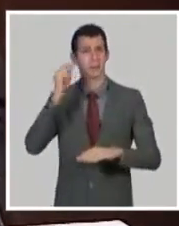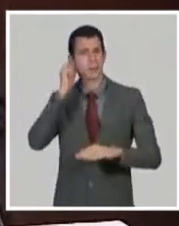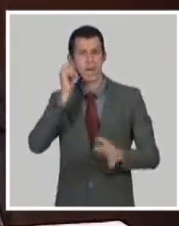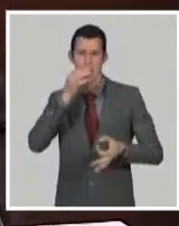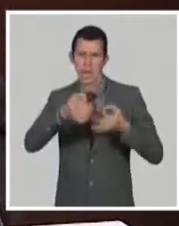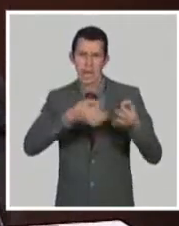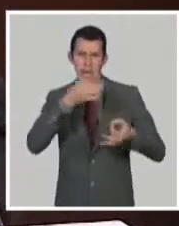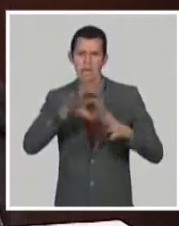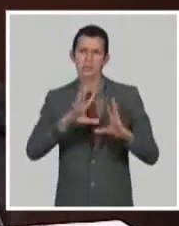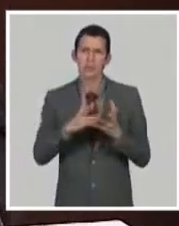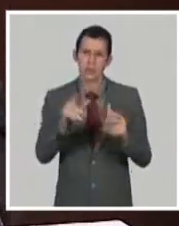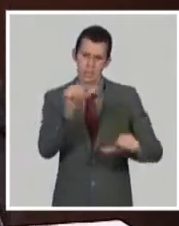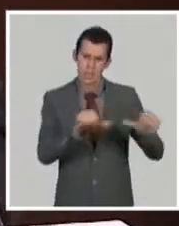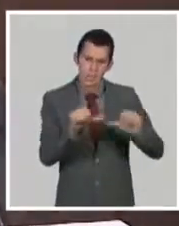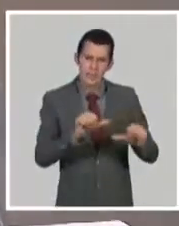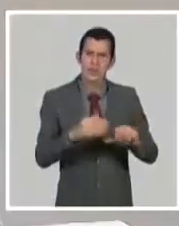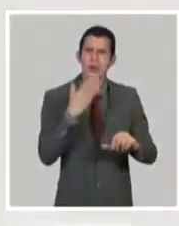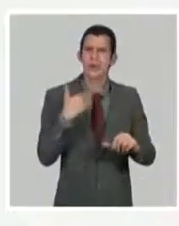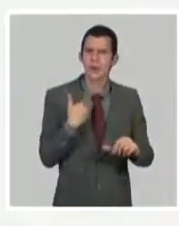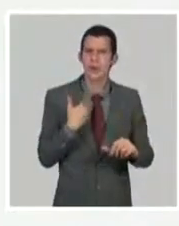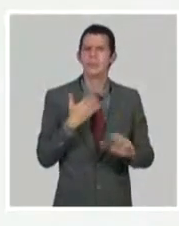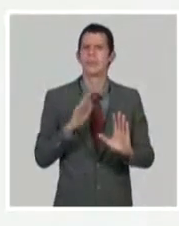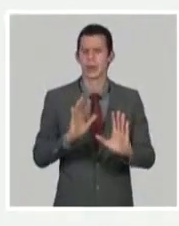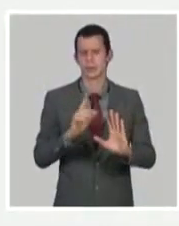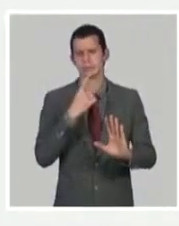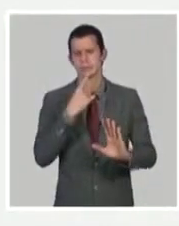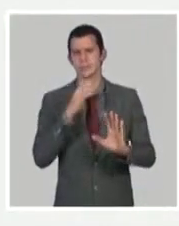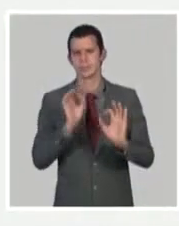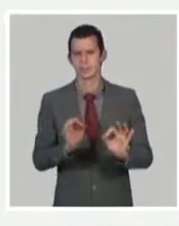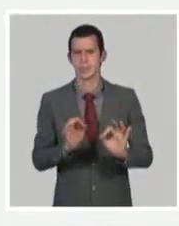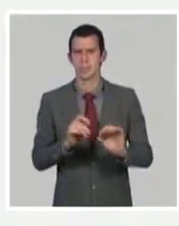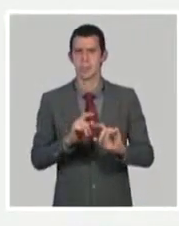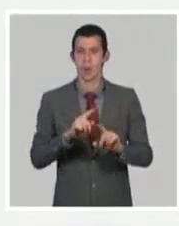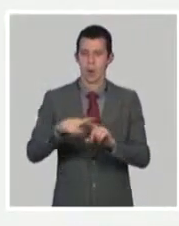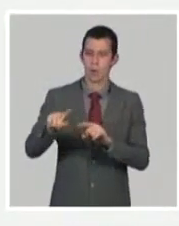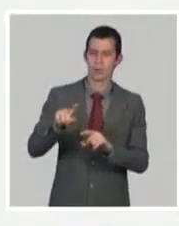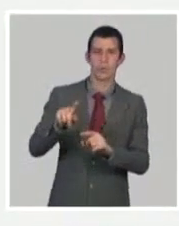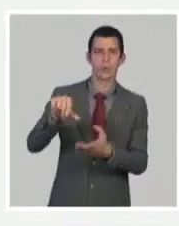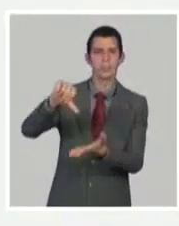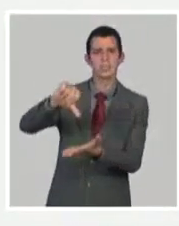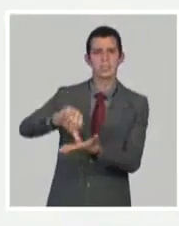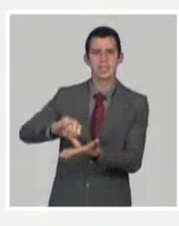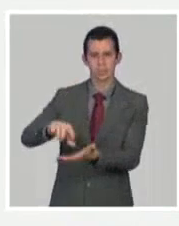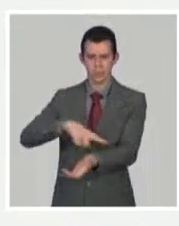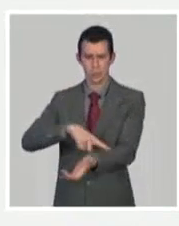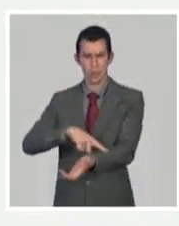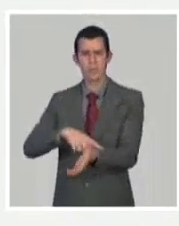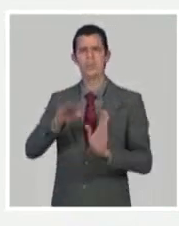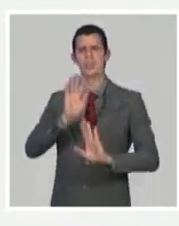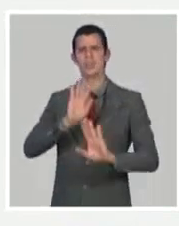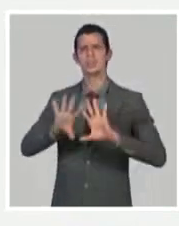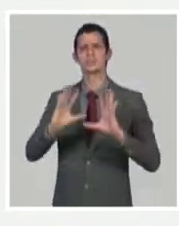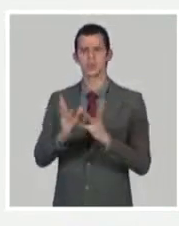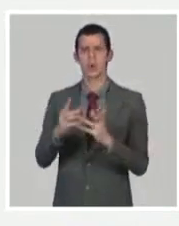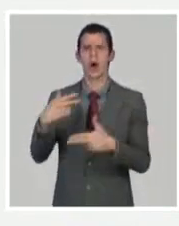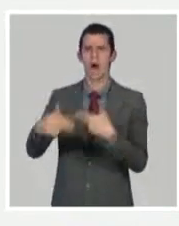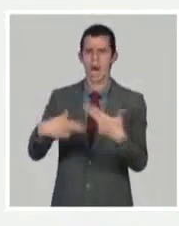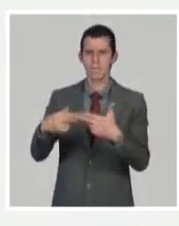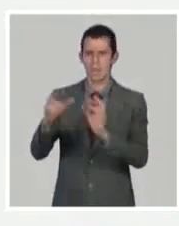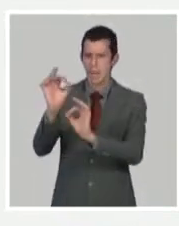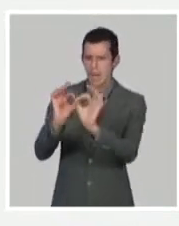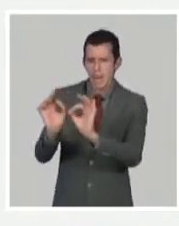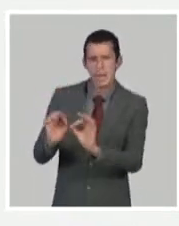producción de los antígenos de superficie. El Centro de Inmunología ha desarrollado anticuerpos monoclonales, vacunas de